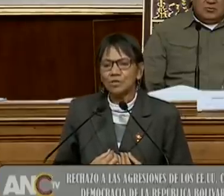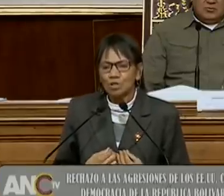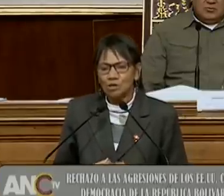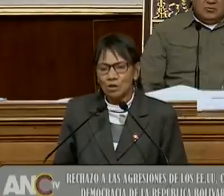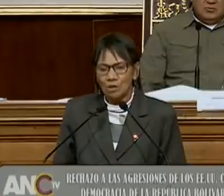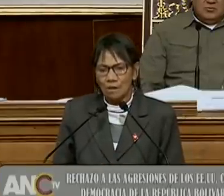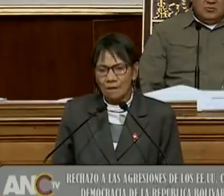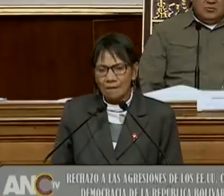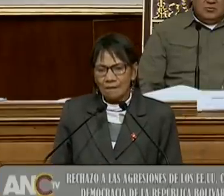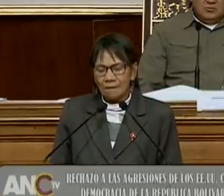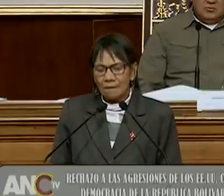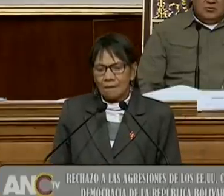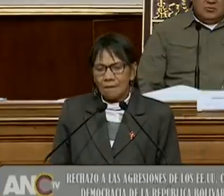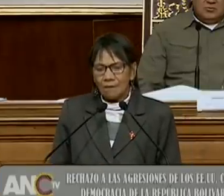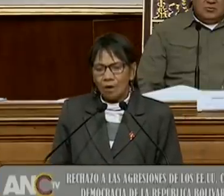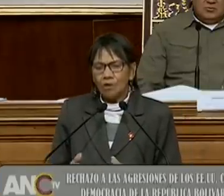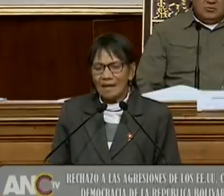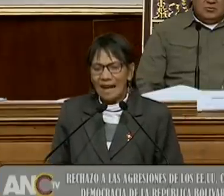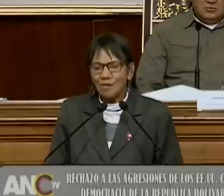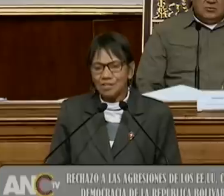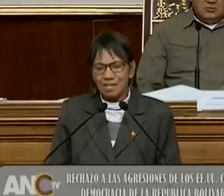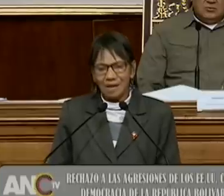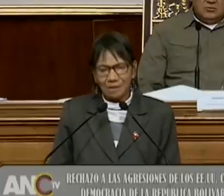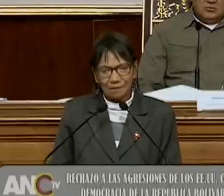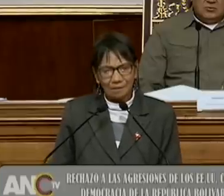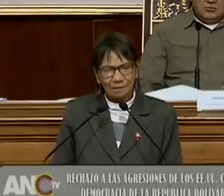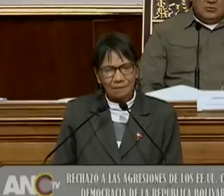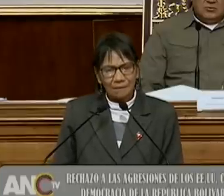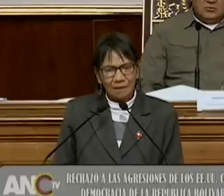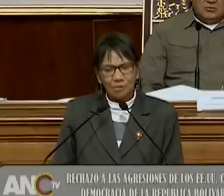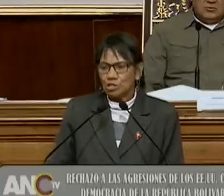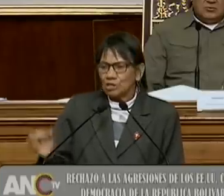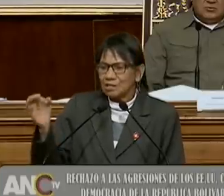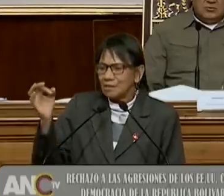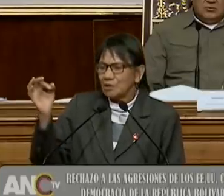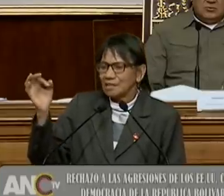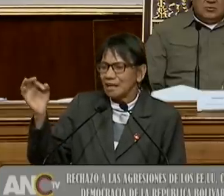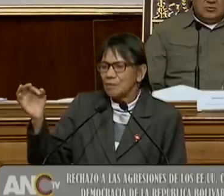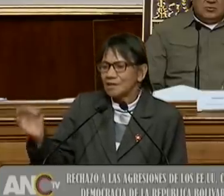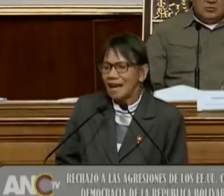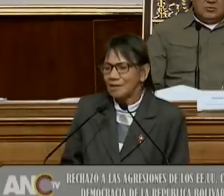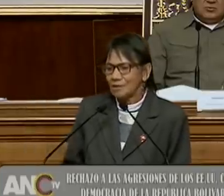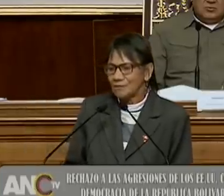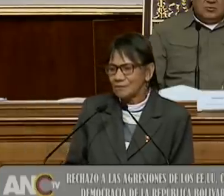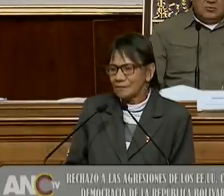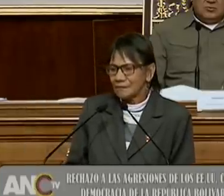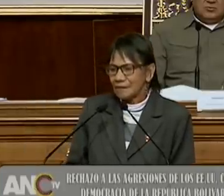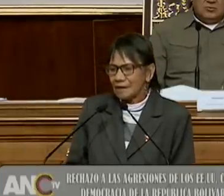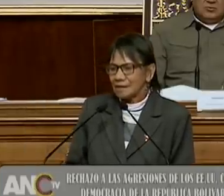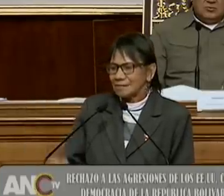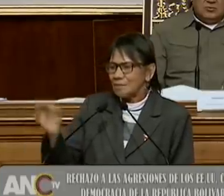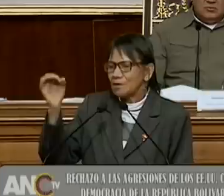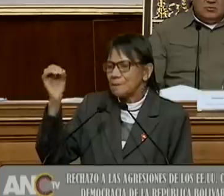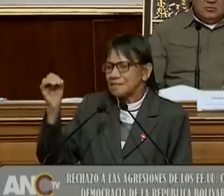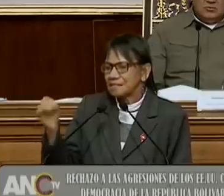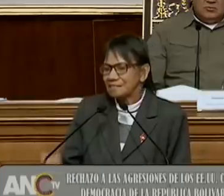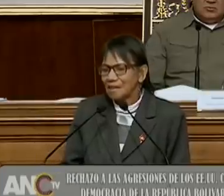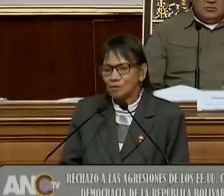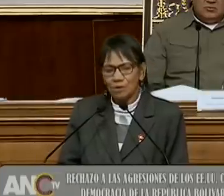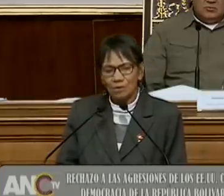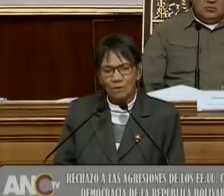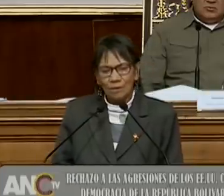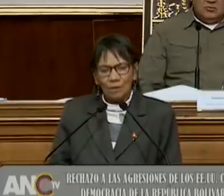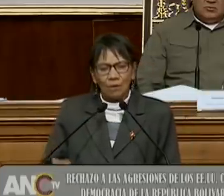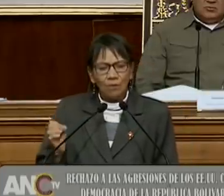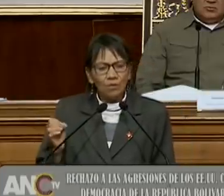representamos nosotros como legado de Chávez. Nosotros tenemos que estar muy claros que estamos